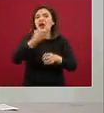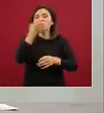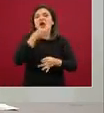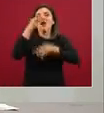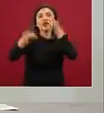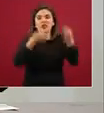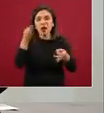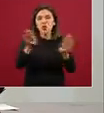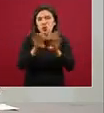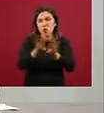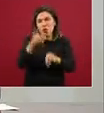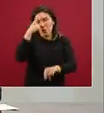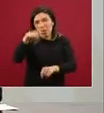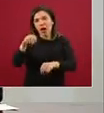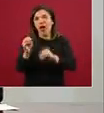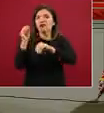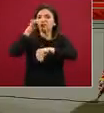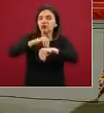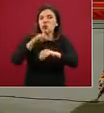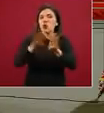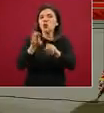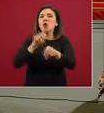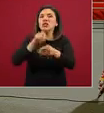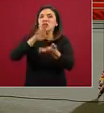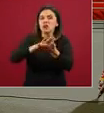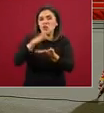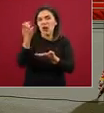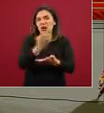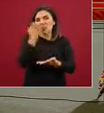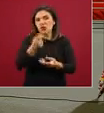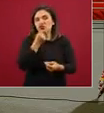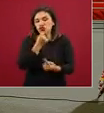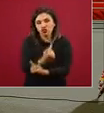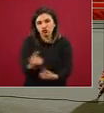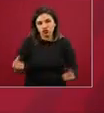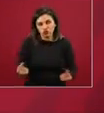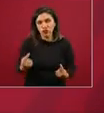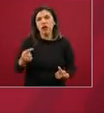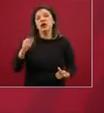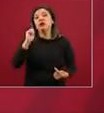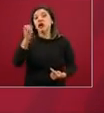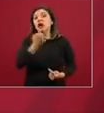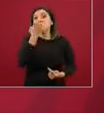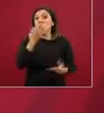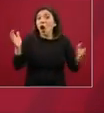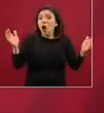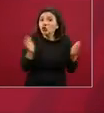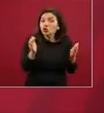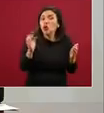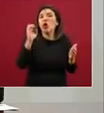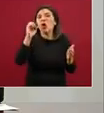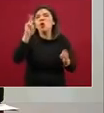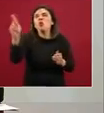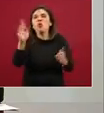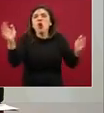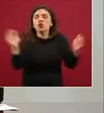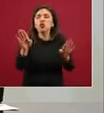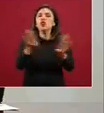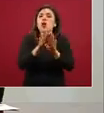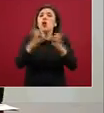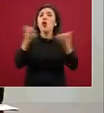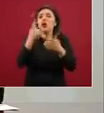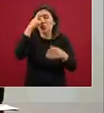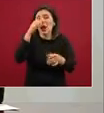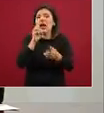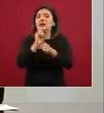escuelas para organizar la inscripción. Son escuelas pequeñas y son localidades pequeñas, para organizar la inscripción